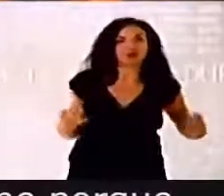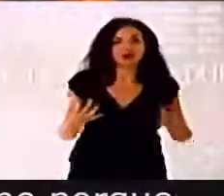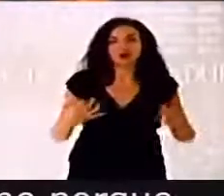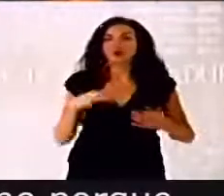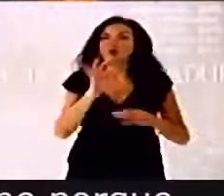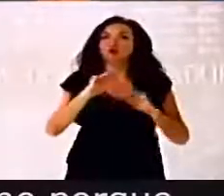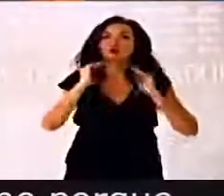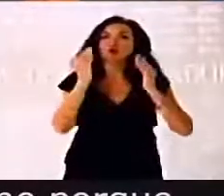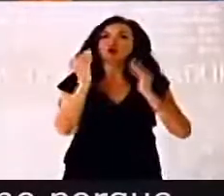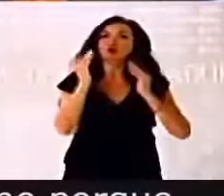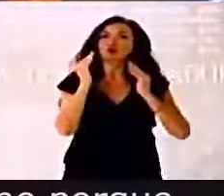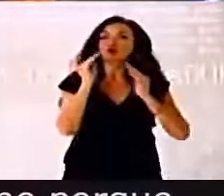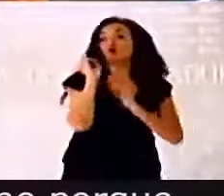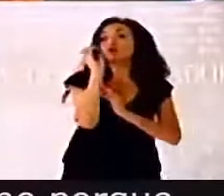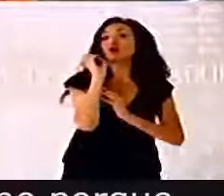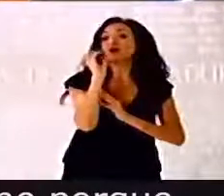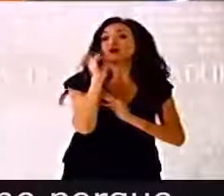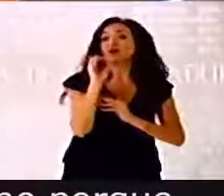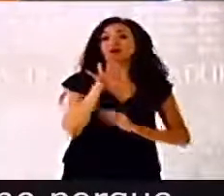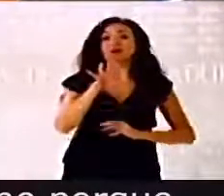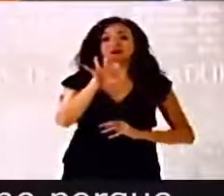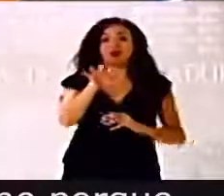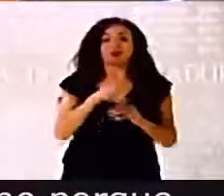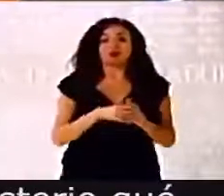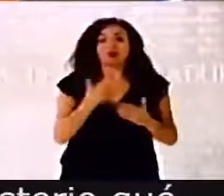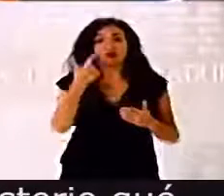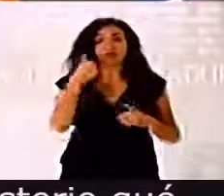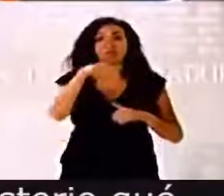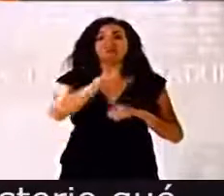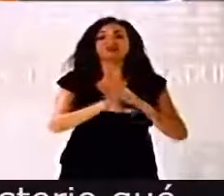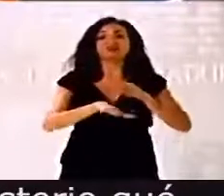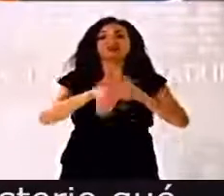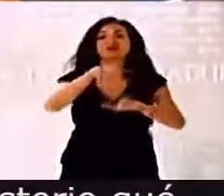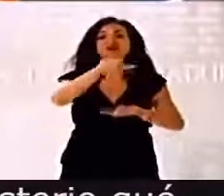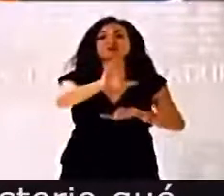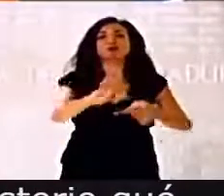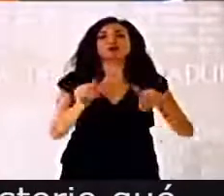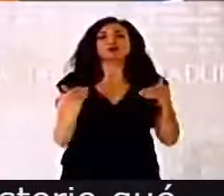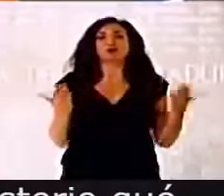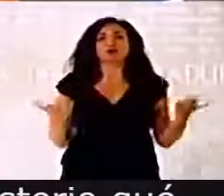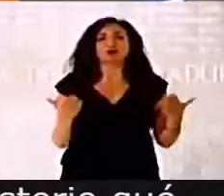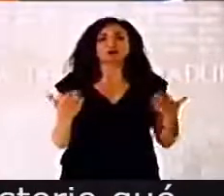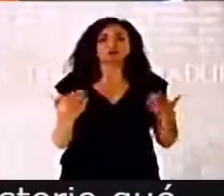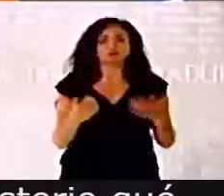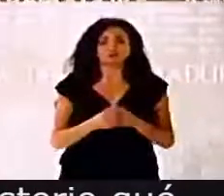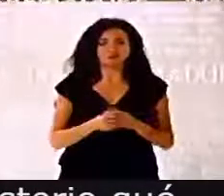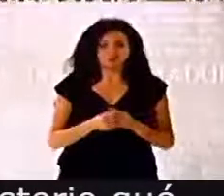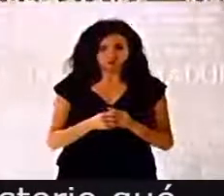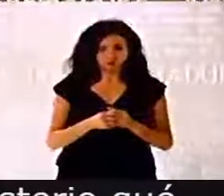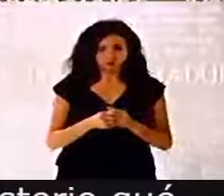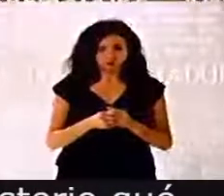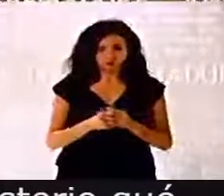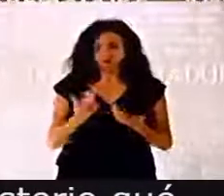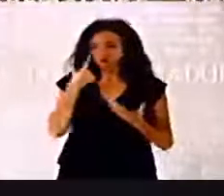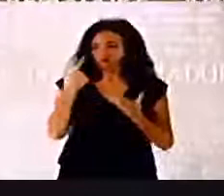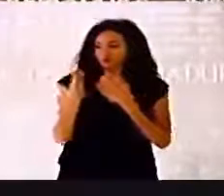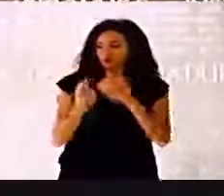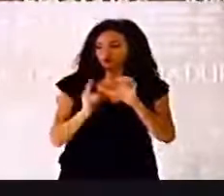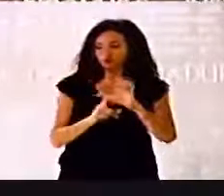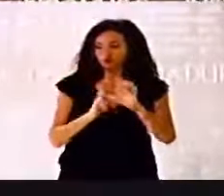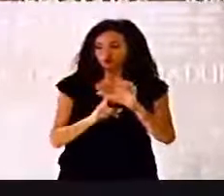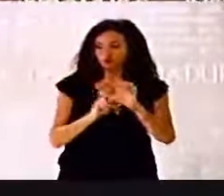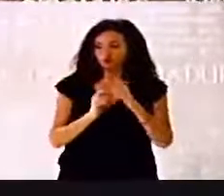estatal. ¿Qué pasos próximos se van a dar, por lo menos para reanudar ese diálogo? La Junta de